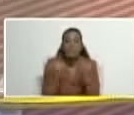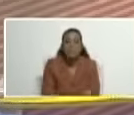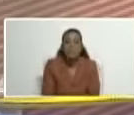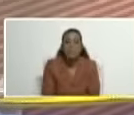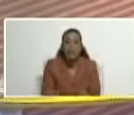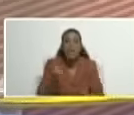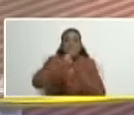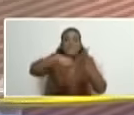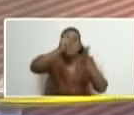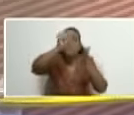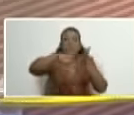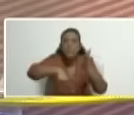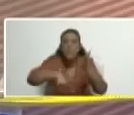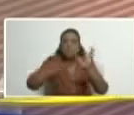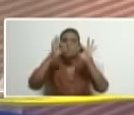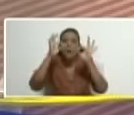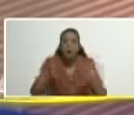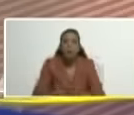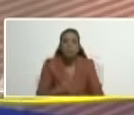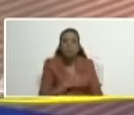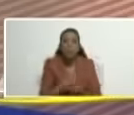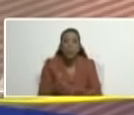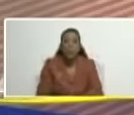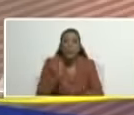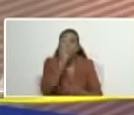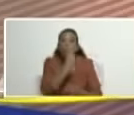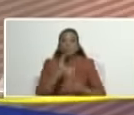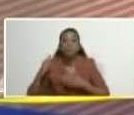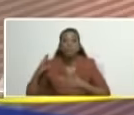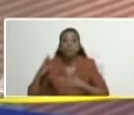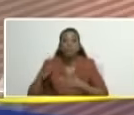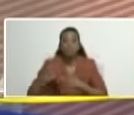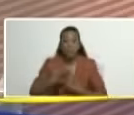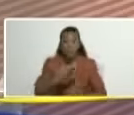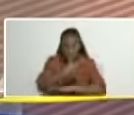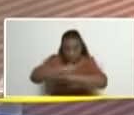la firma de un compromiso